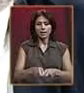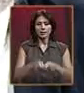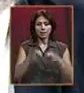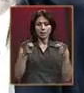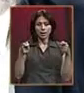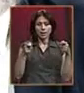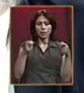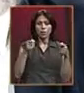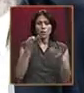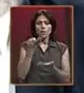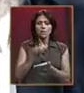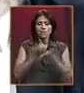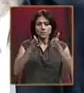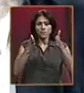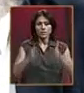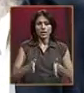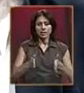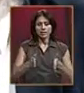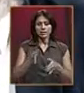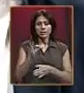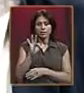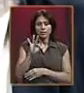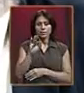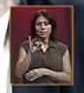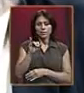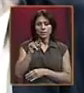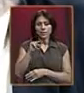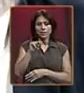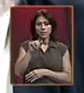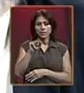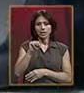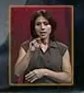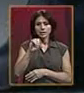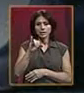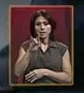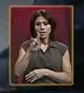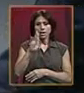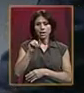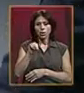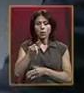Financiero. Escribe un artículo sobre el referendo